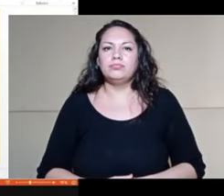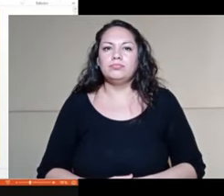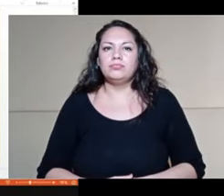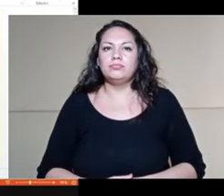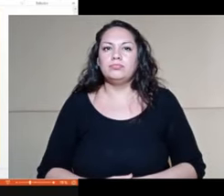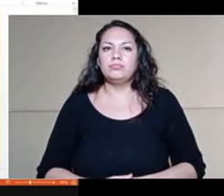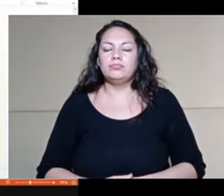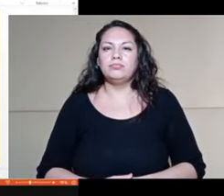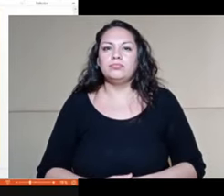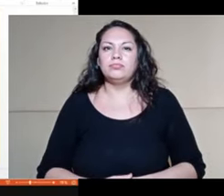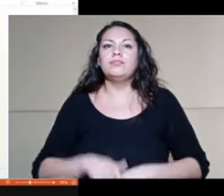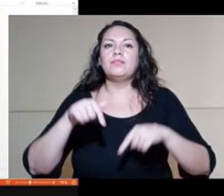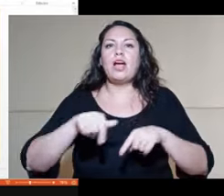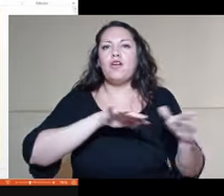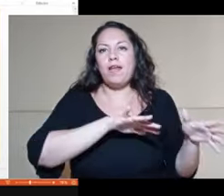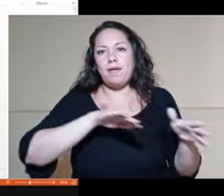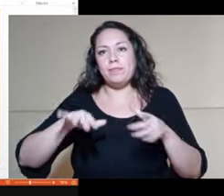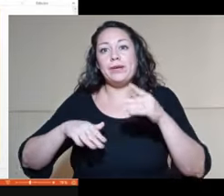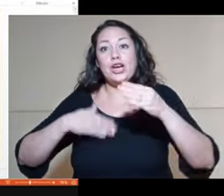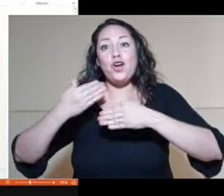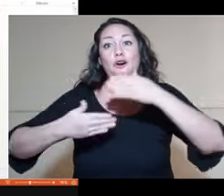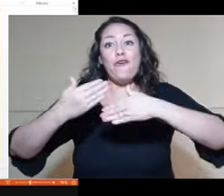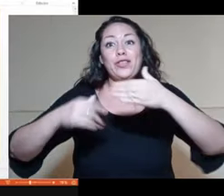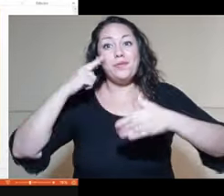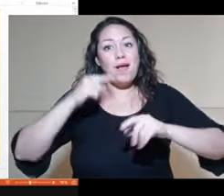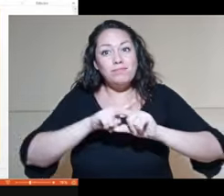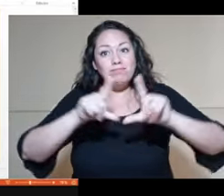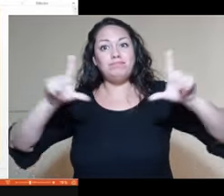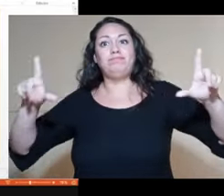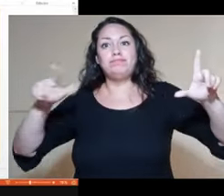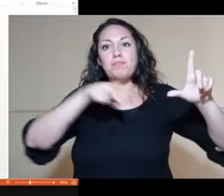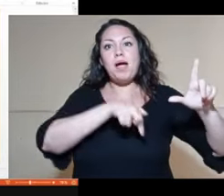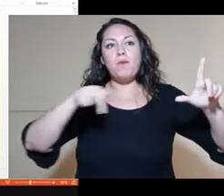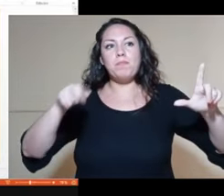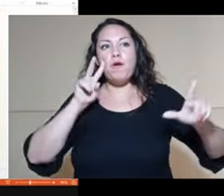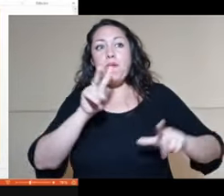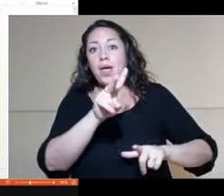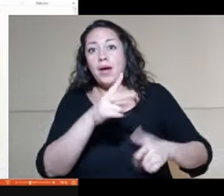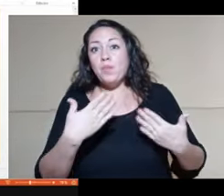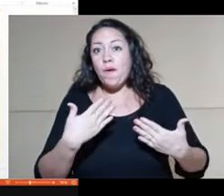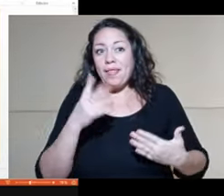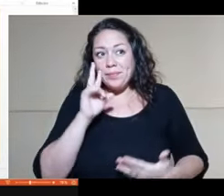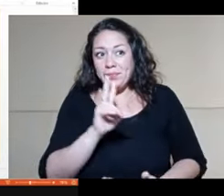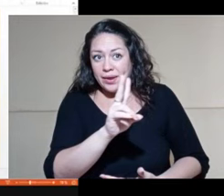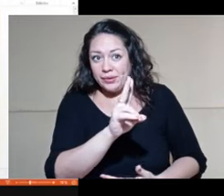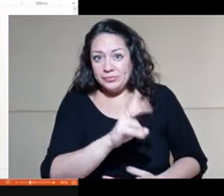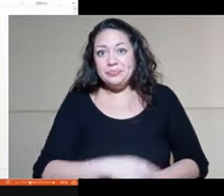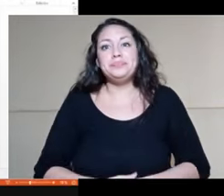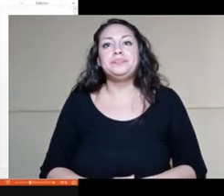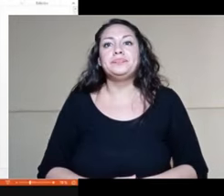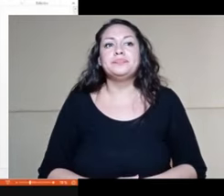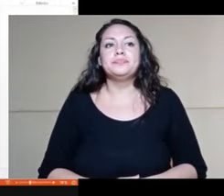Exactamente. Bien, vamos entonces ahora a seguir con lo que les estaba yo mostrando del power. ¿Lo ven ahí? ¿Lo